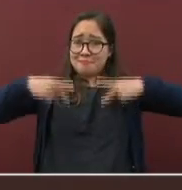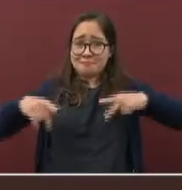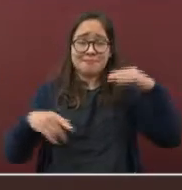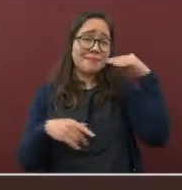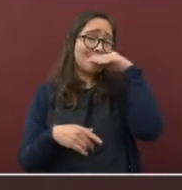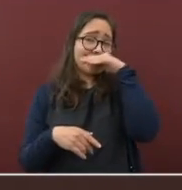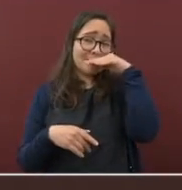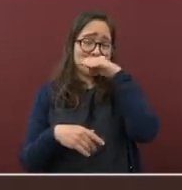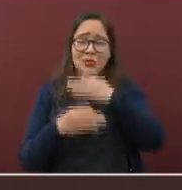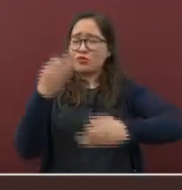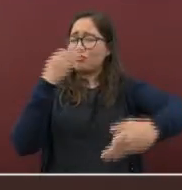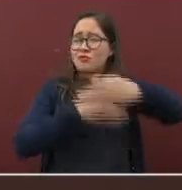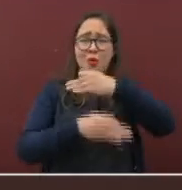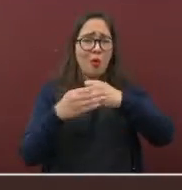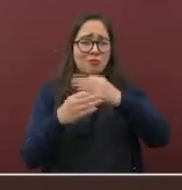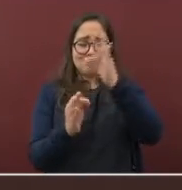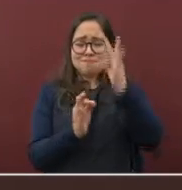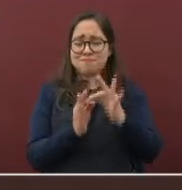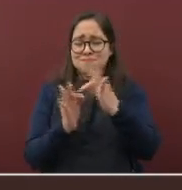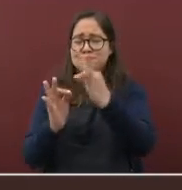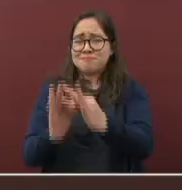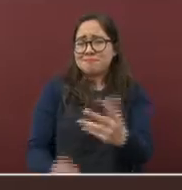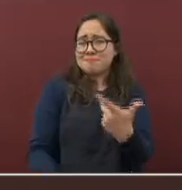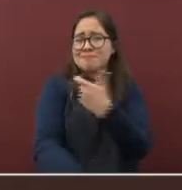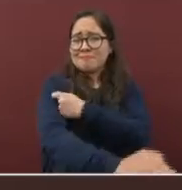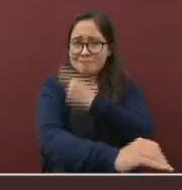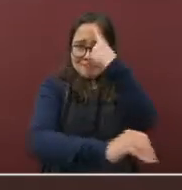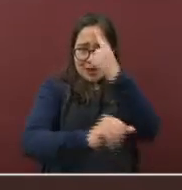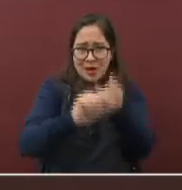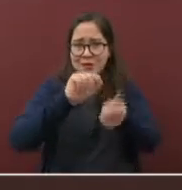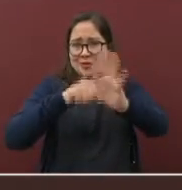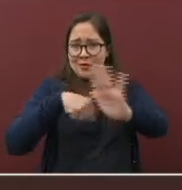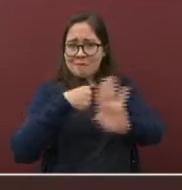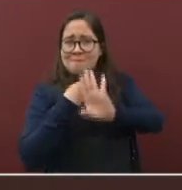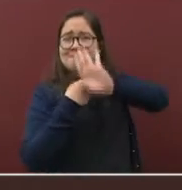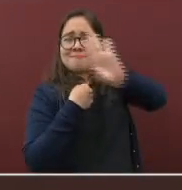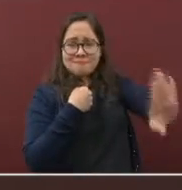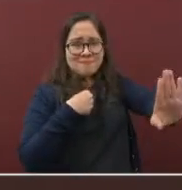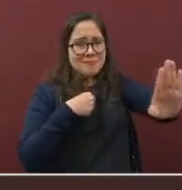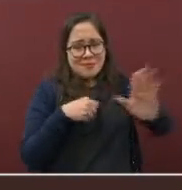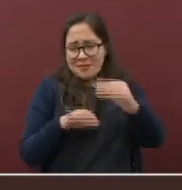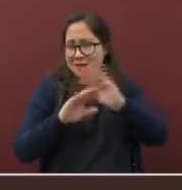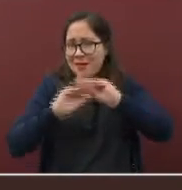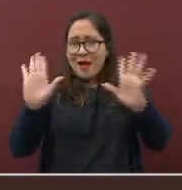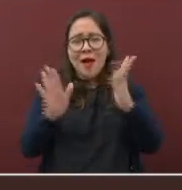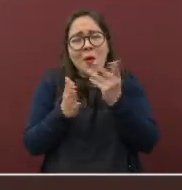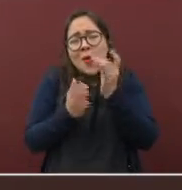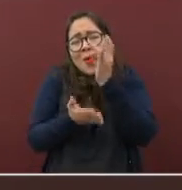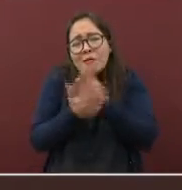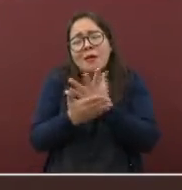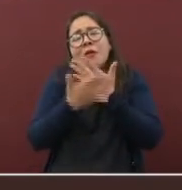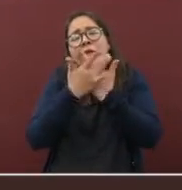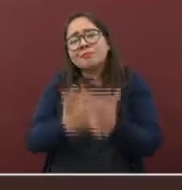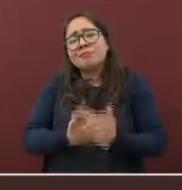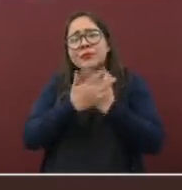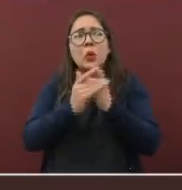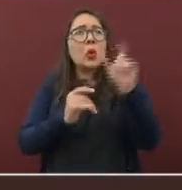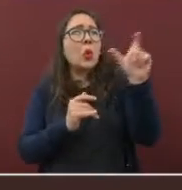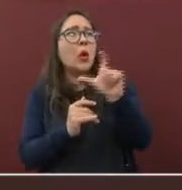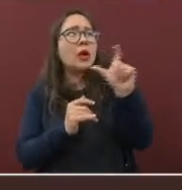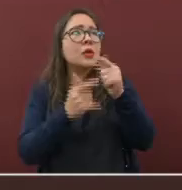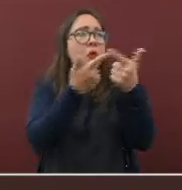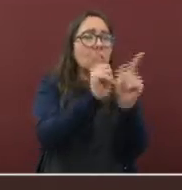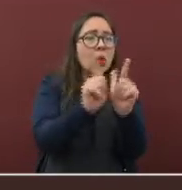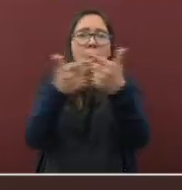todos absolutamente todos solo familia veracruzana hay que esperar las fechas en que les toca a cada